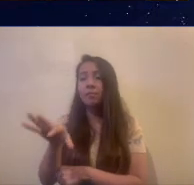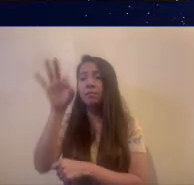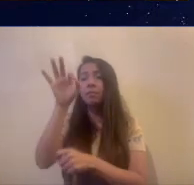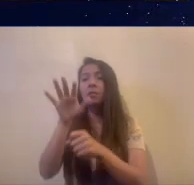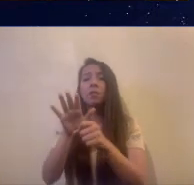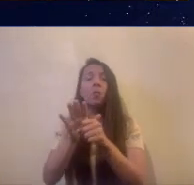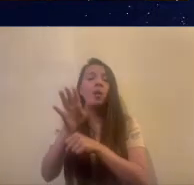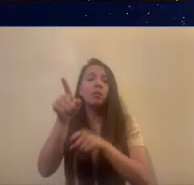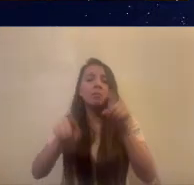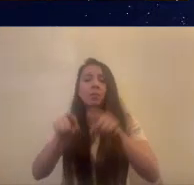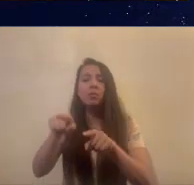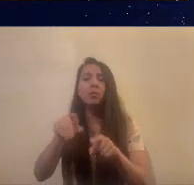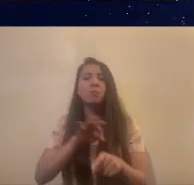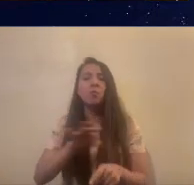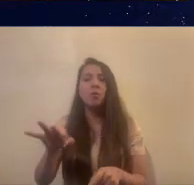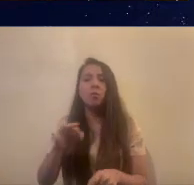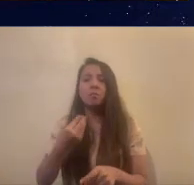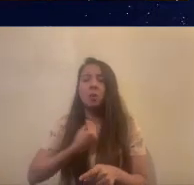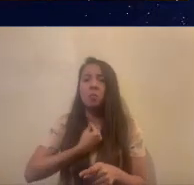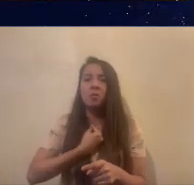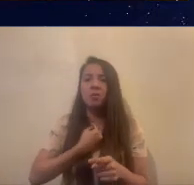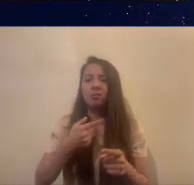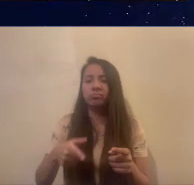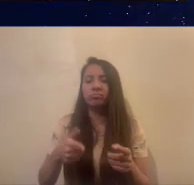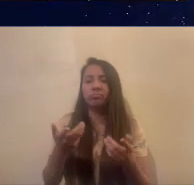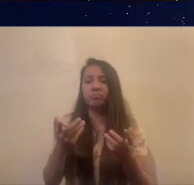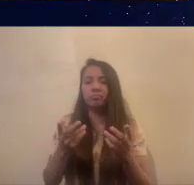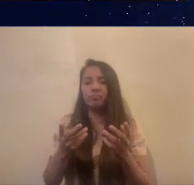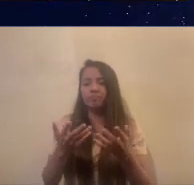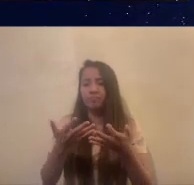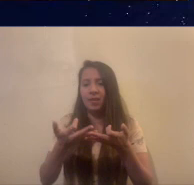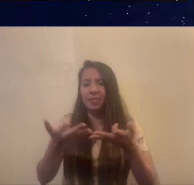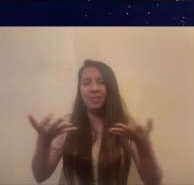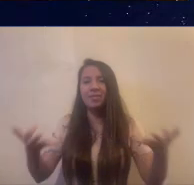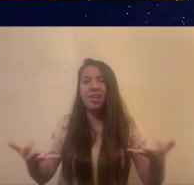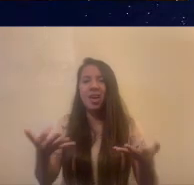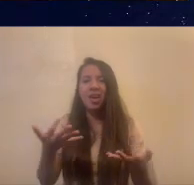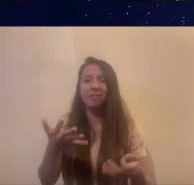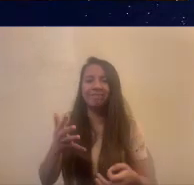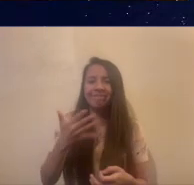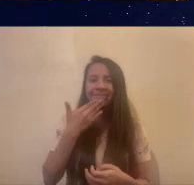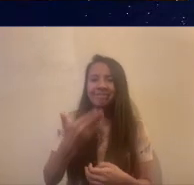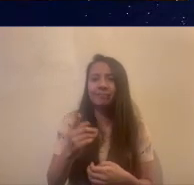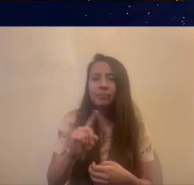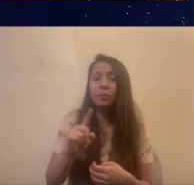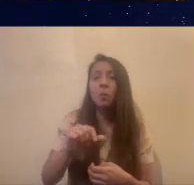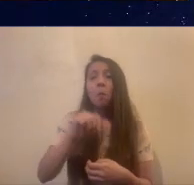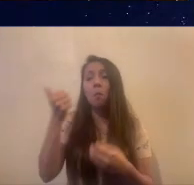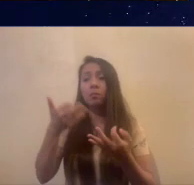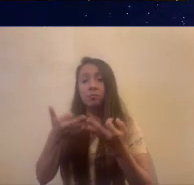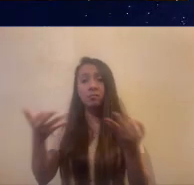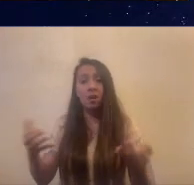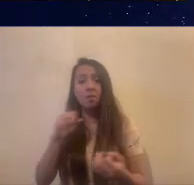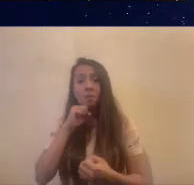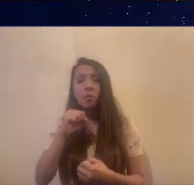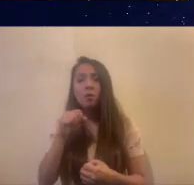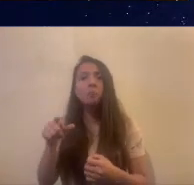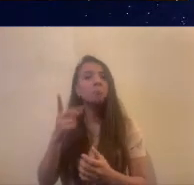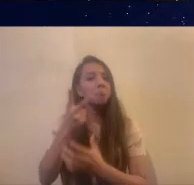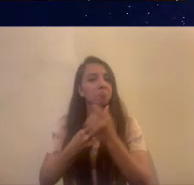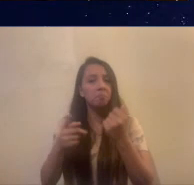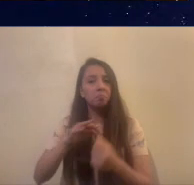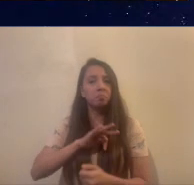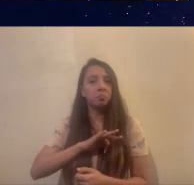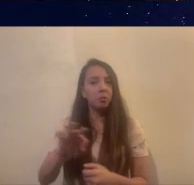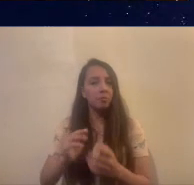que se seleccione se puede adaptar a suelos empobrecidos o ricos en sales, que no son aptos para otro tipo de cultivos.